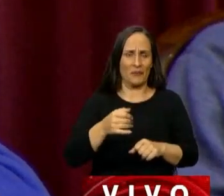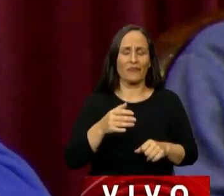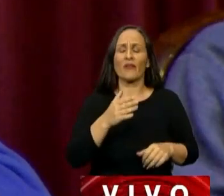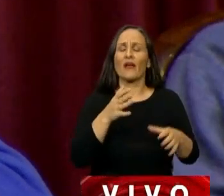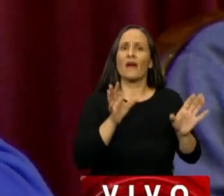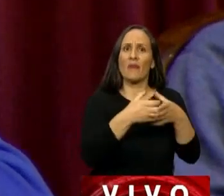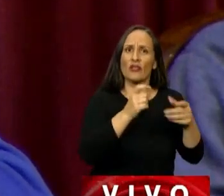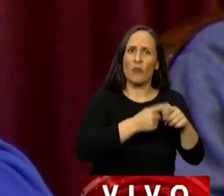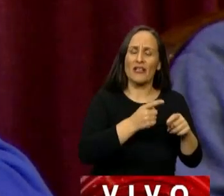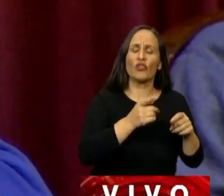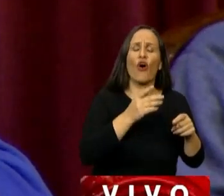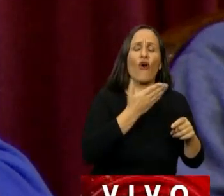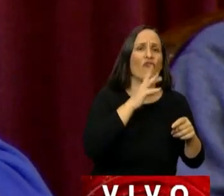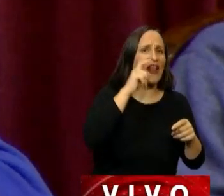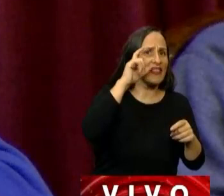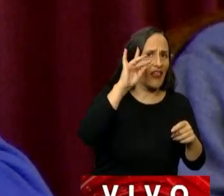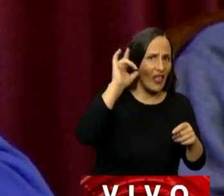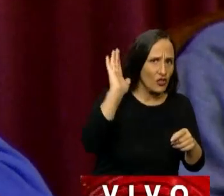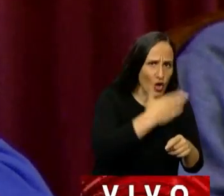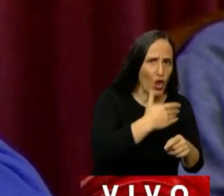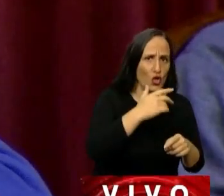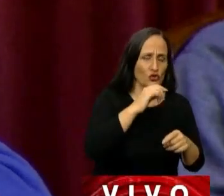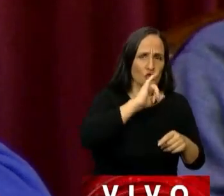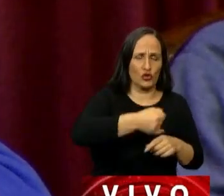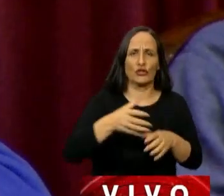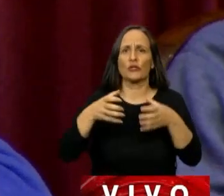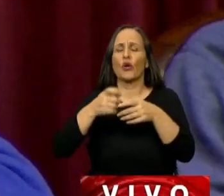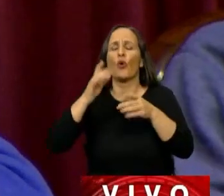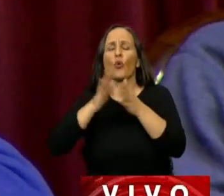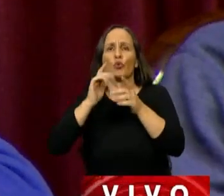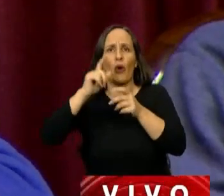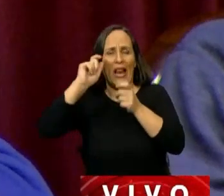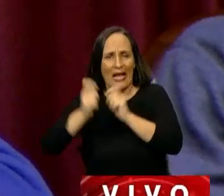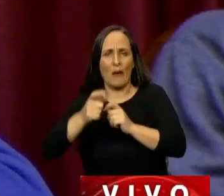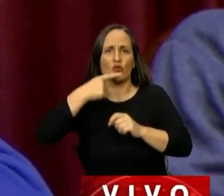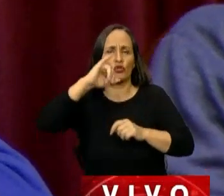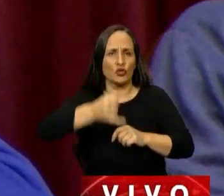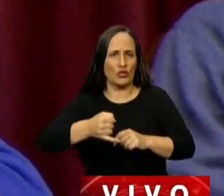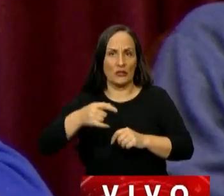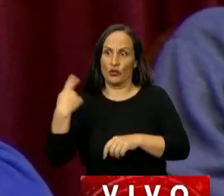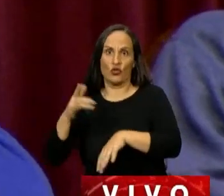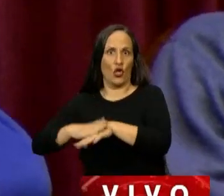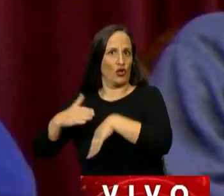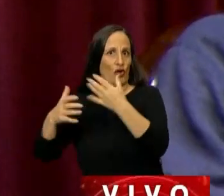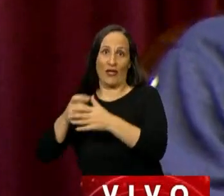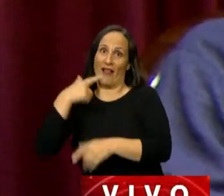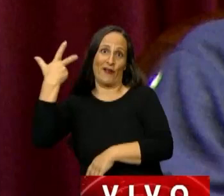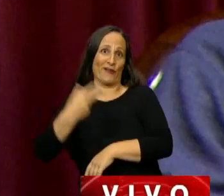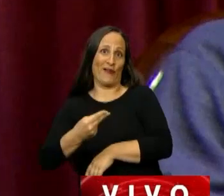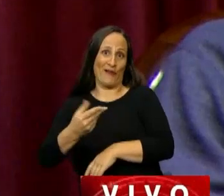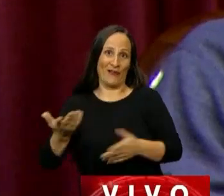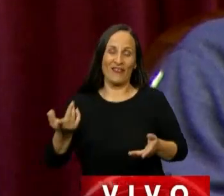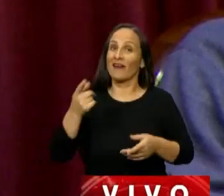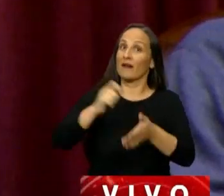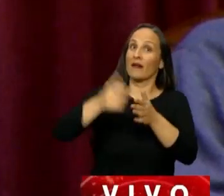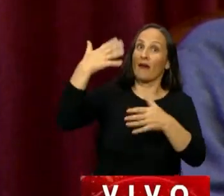Todos y por Juntos por el Cambio, y que rechazamos desde el Frente de Izquierda, y que establece ese acuerdo con el Fondo Monetario